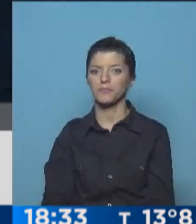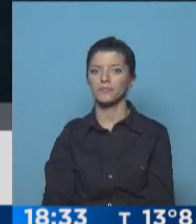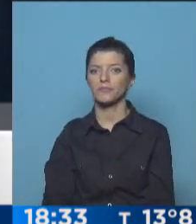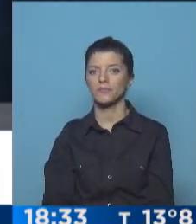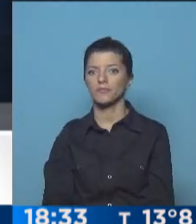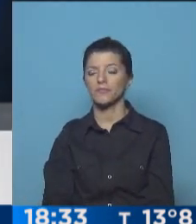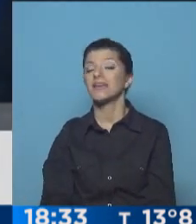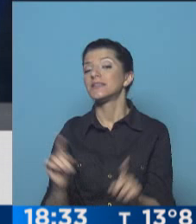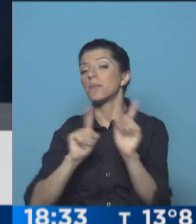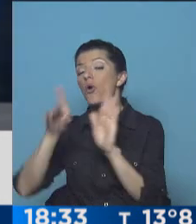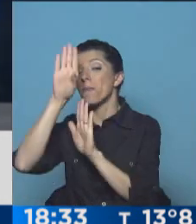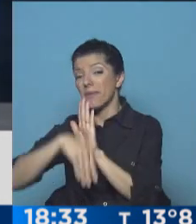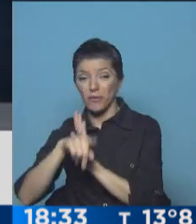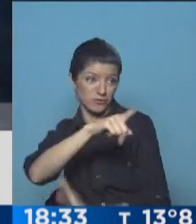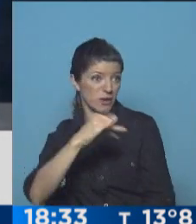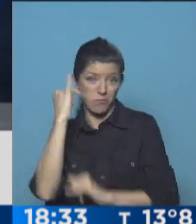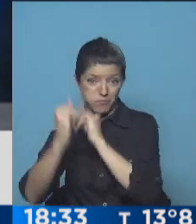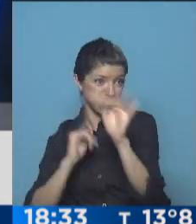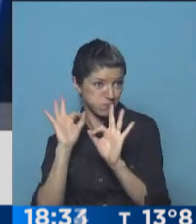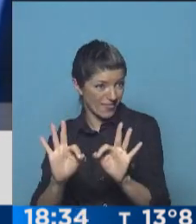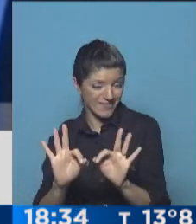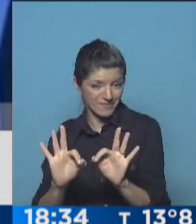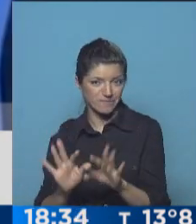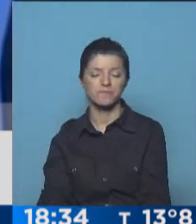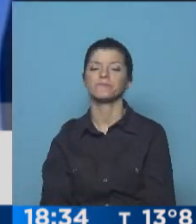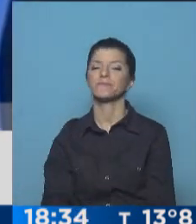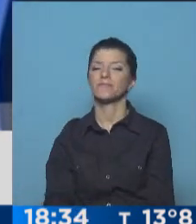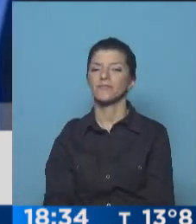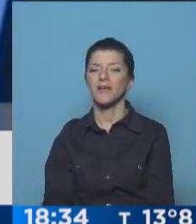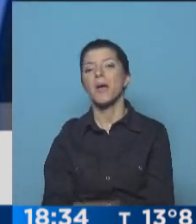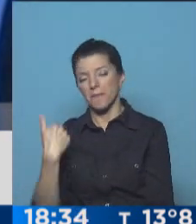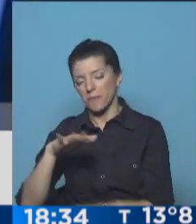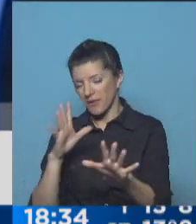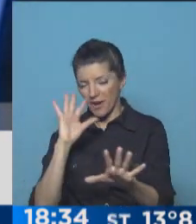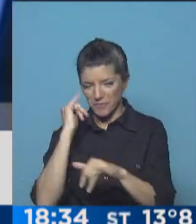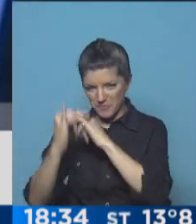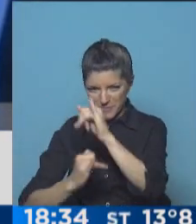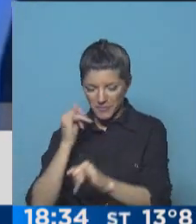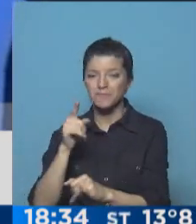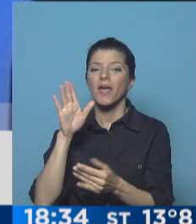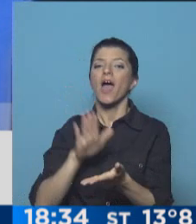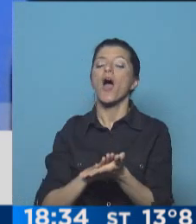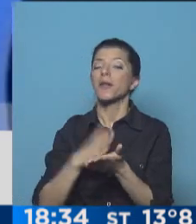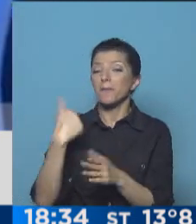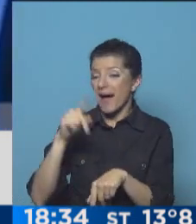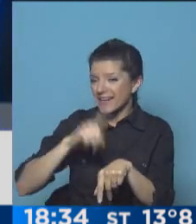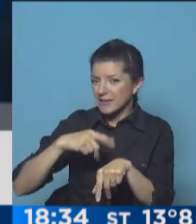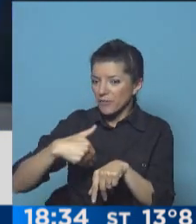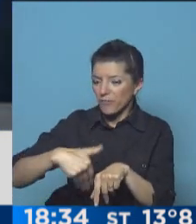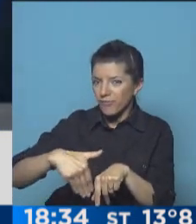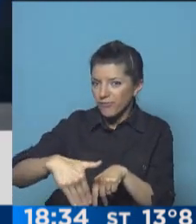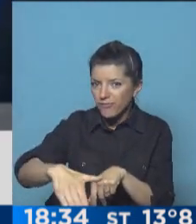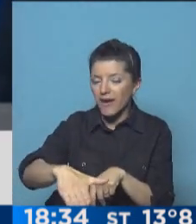cronograma, porque usted ya lo dijo, el cronograma, vamos a romper un poco el hielo, nos pone en la cuenta regresiva, un poco como